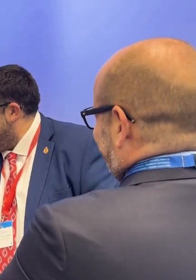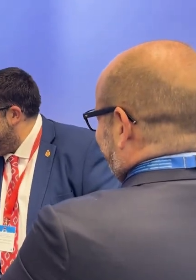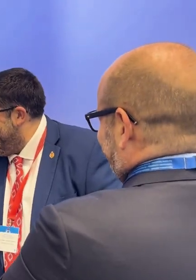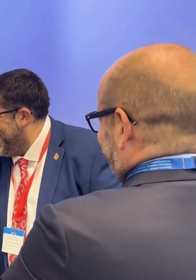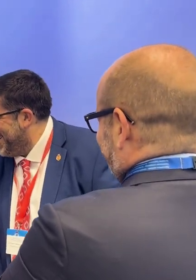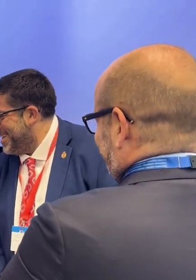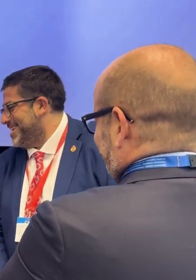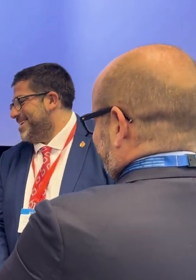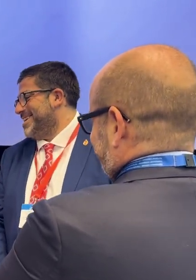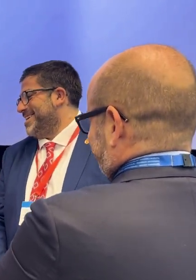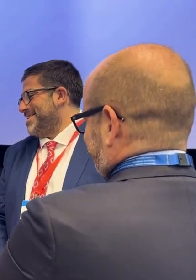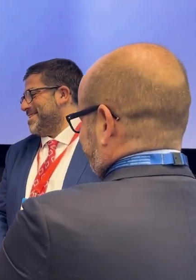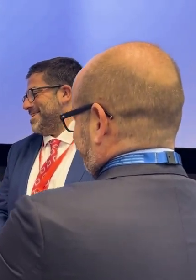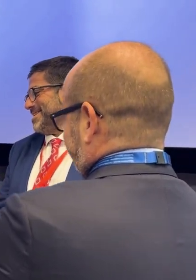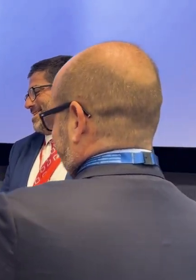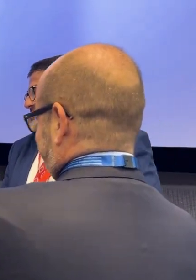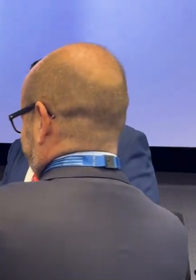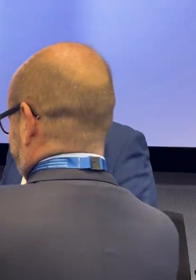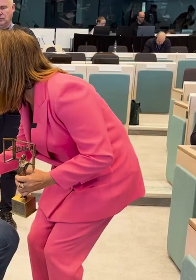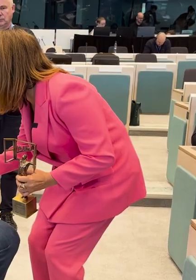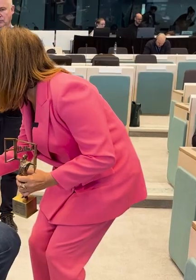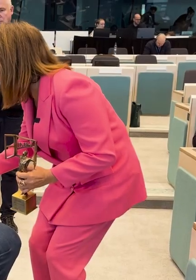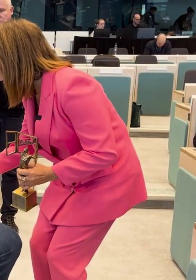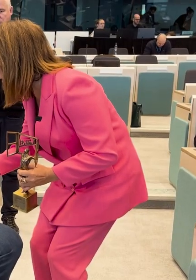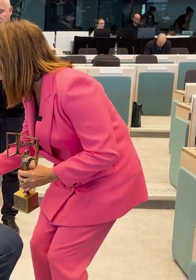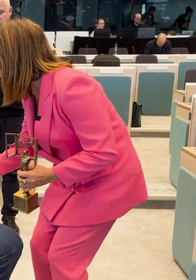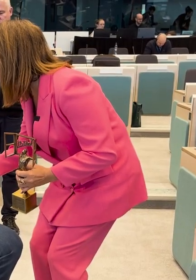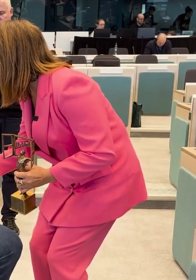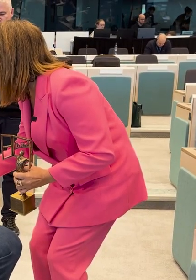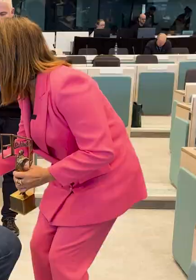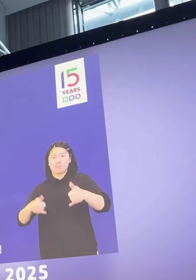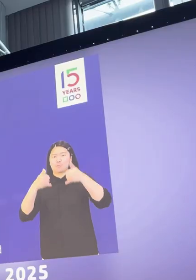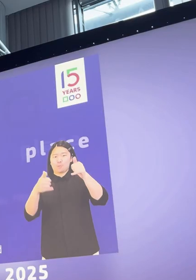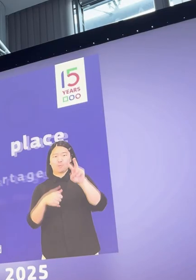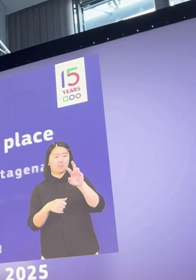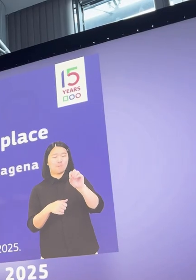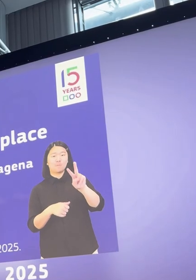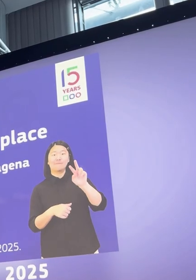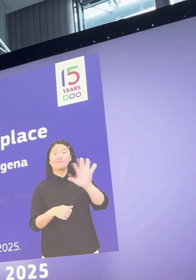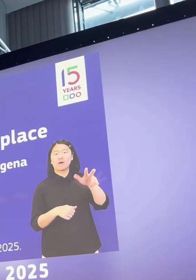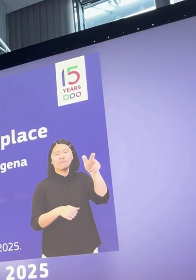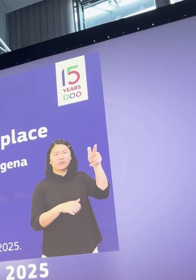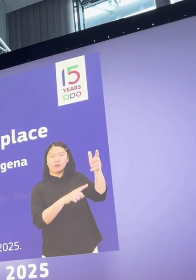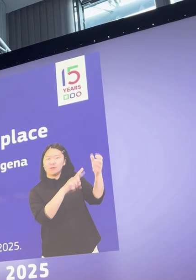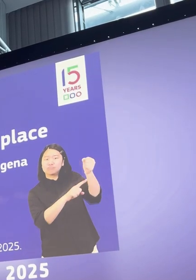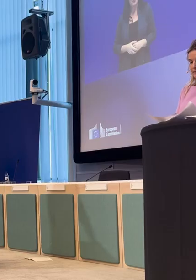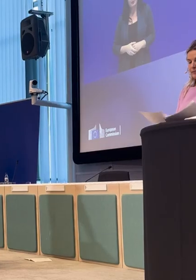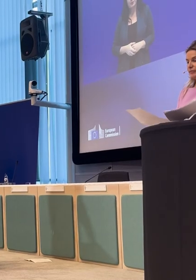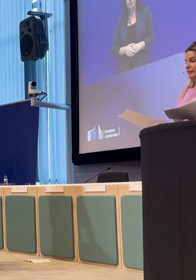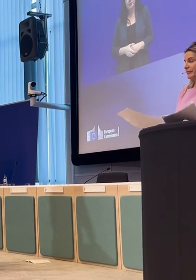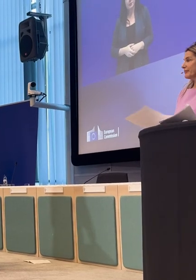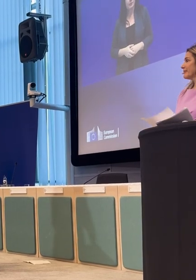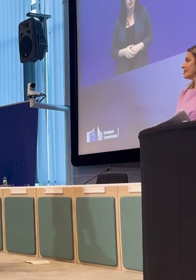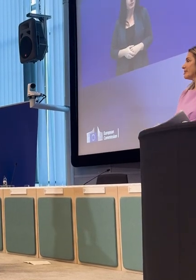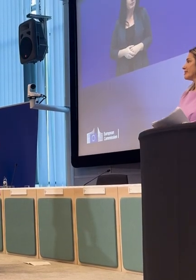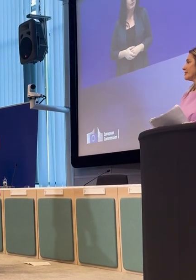valorado muchísimo desde la Comisión es la innovación de Cartagena, con la implicación de todas las entidades y de todas las personas con discapacidad.